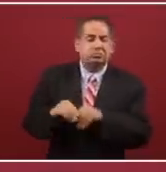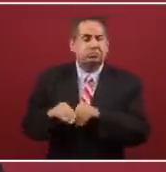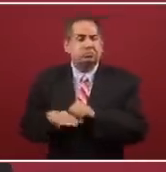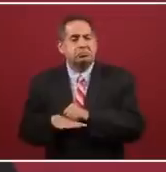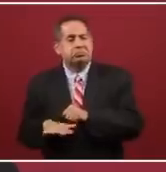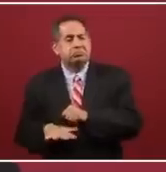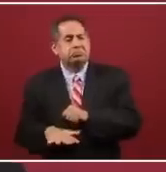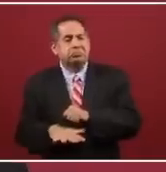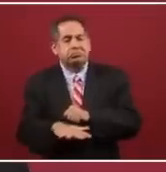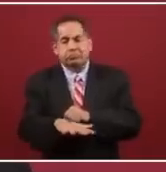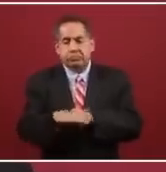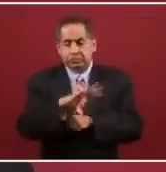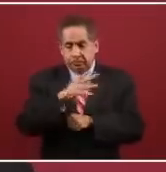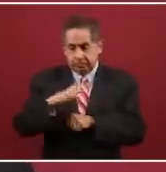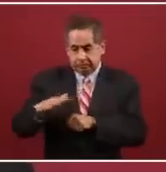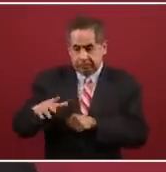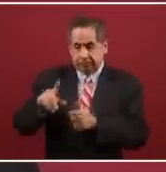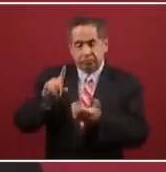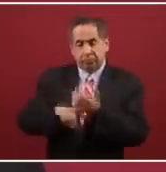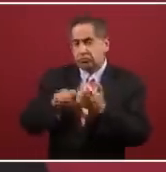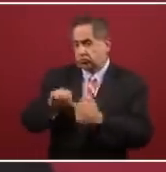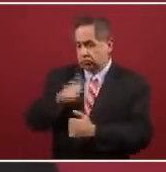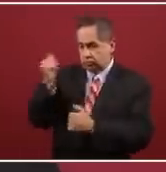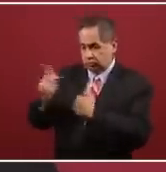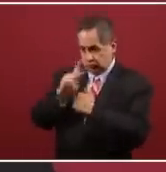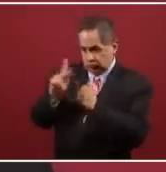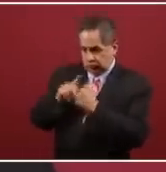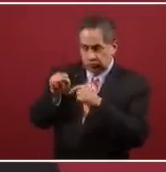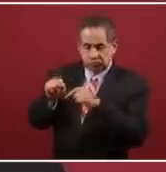en otros países.